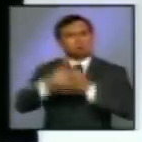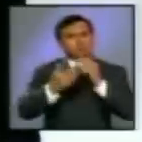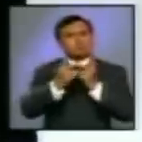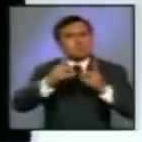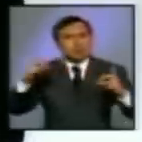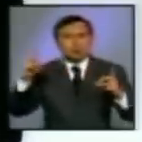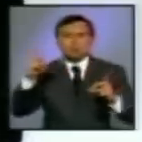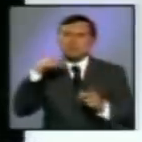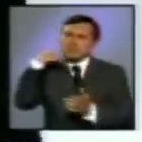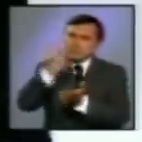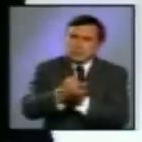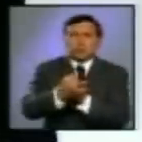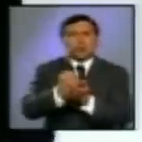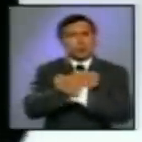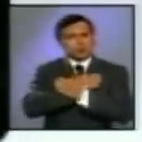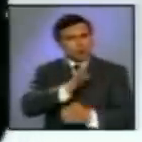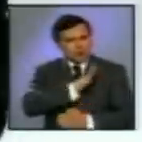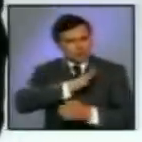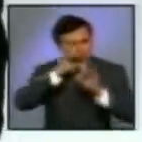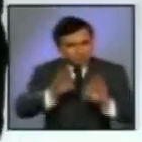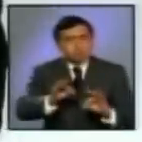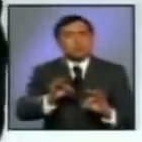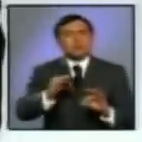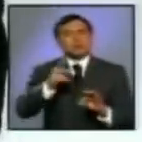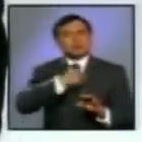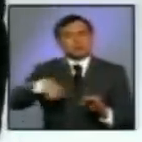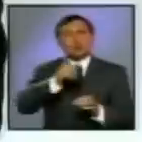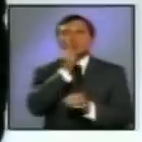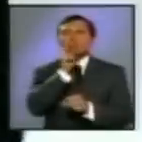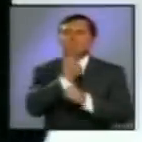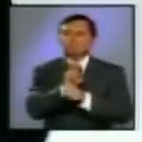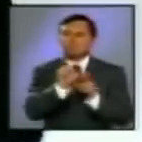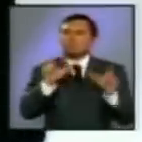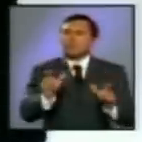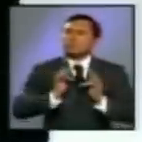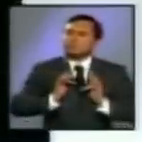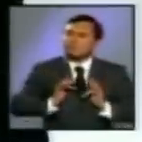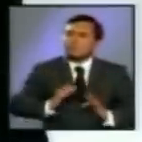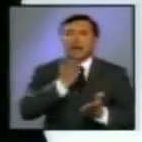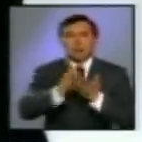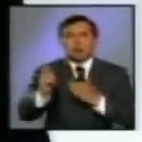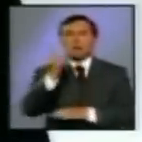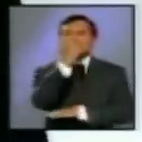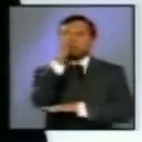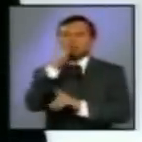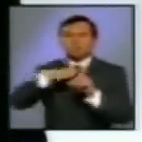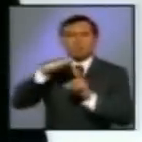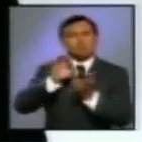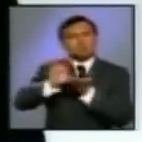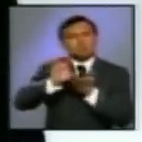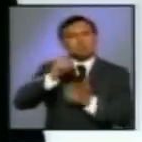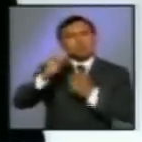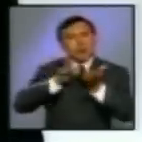calidad, exigimos seguridad ciudadana y también exigimos sustentabilidad ambiental para el desarrollo. Por eso quiero